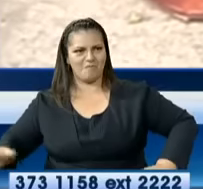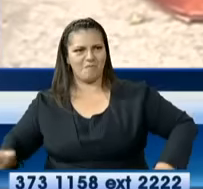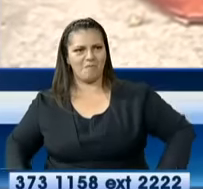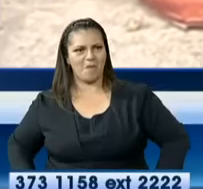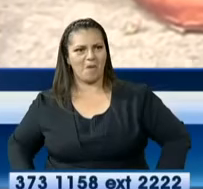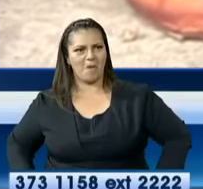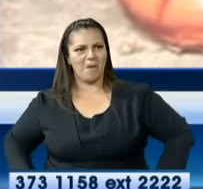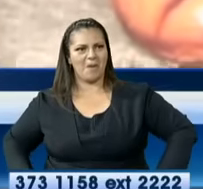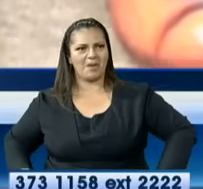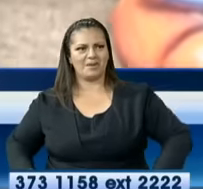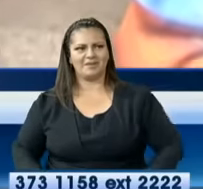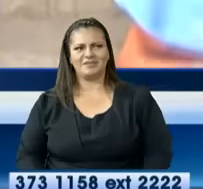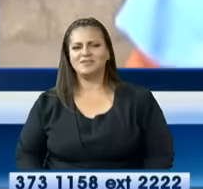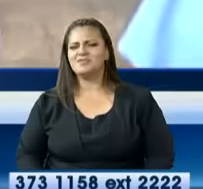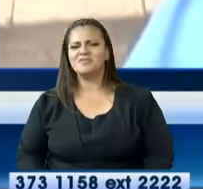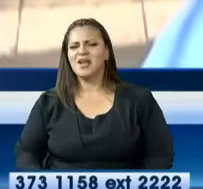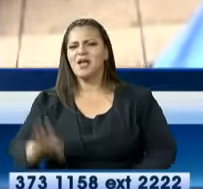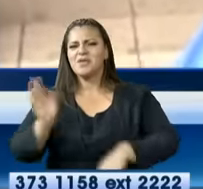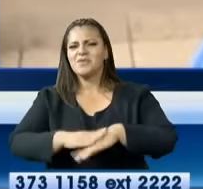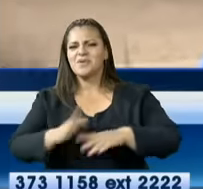Es más pantalón que todo.